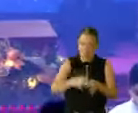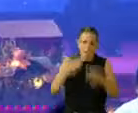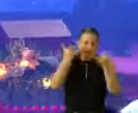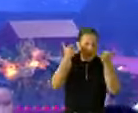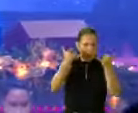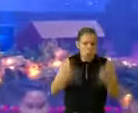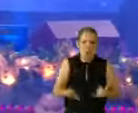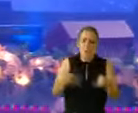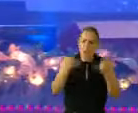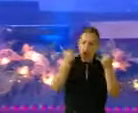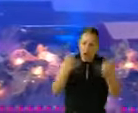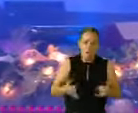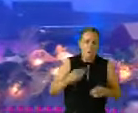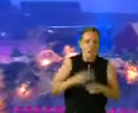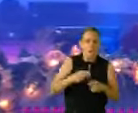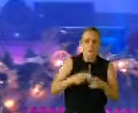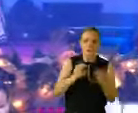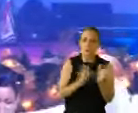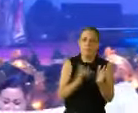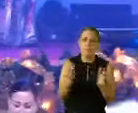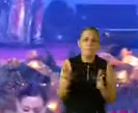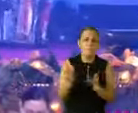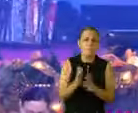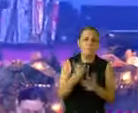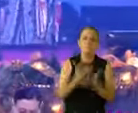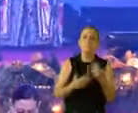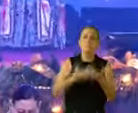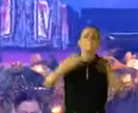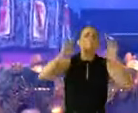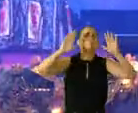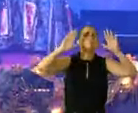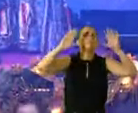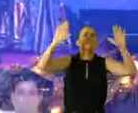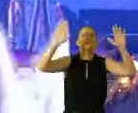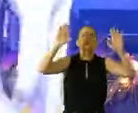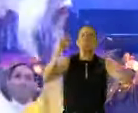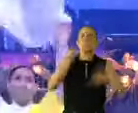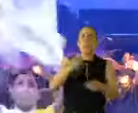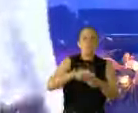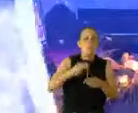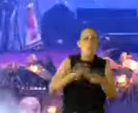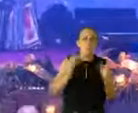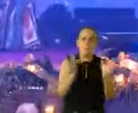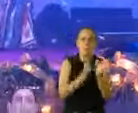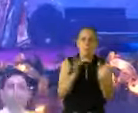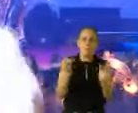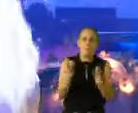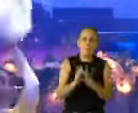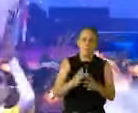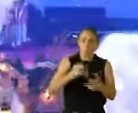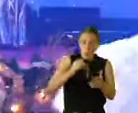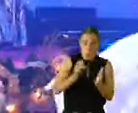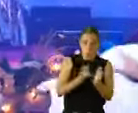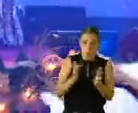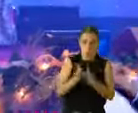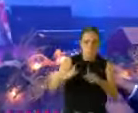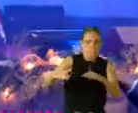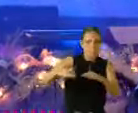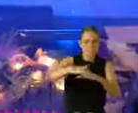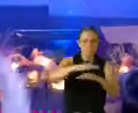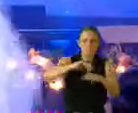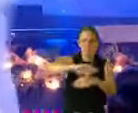mismo, en el nombre de Jesús. Vamos, levante su mano en el nombre de Jesús. Nombre que es sobre todo